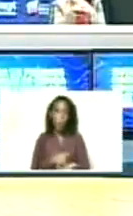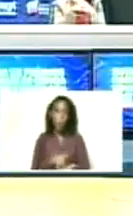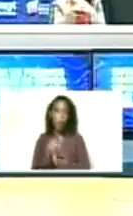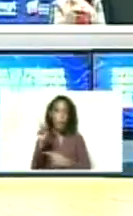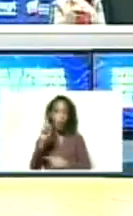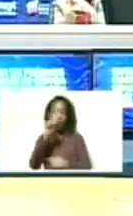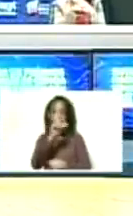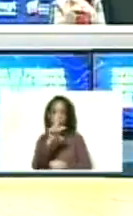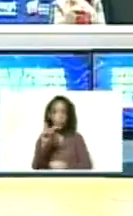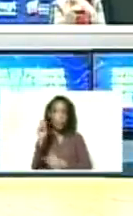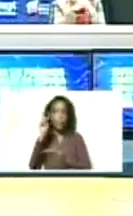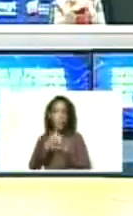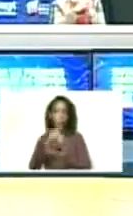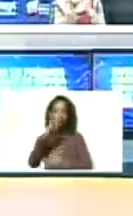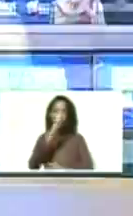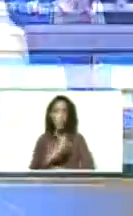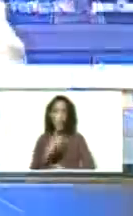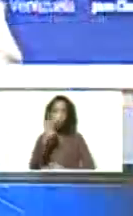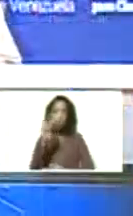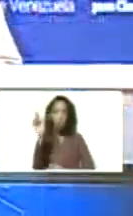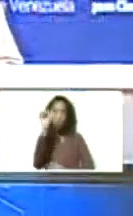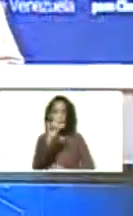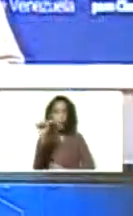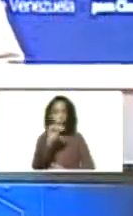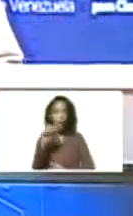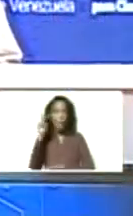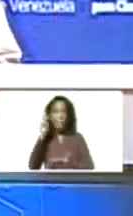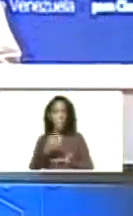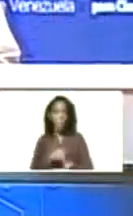Ya había llegado a Brasil hace 2 semanas.